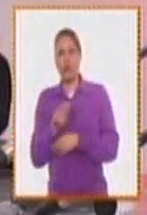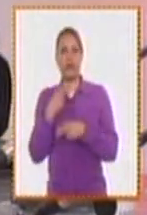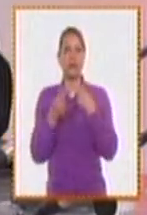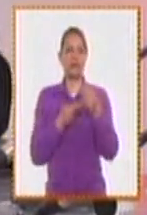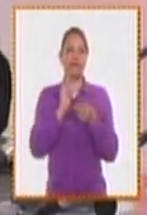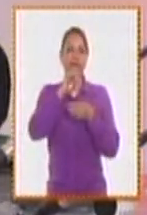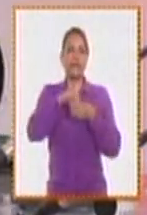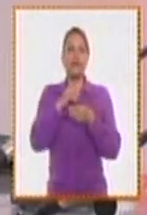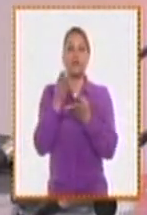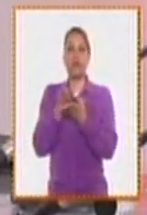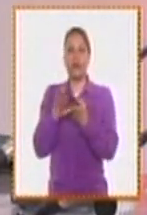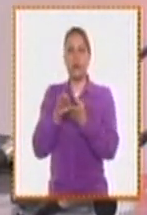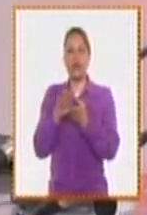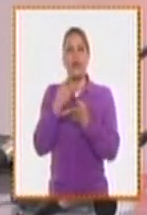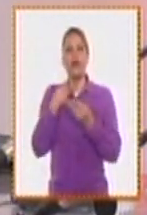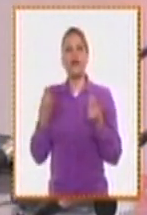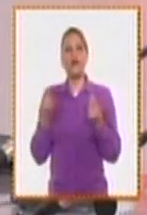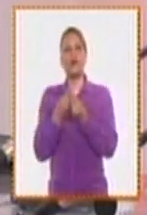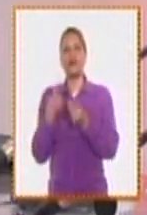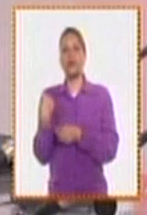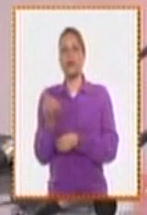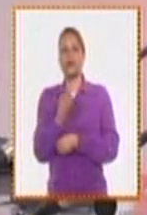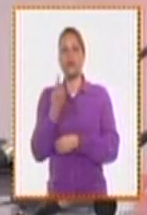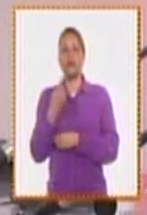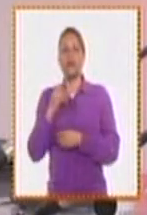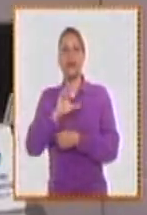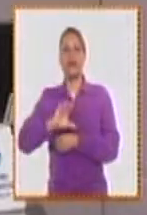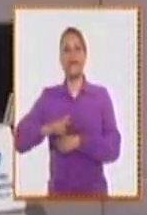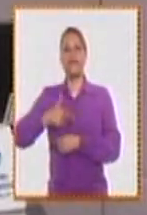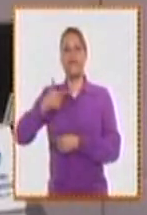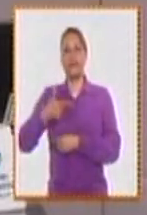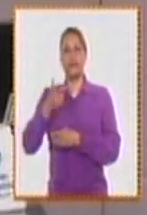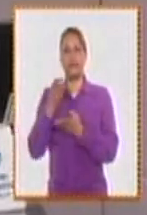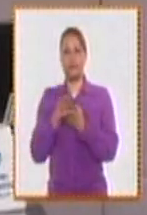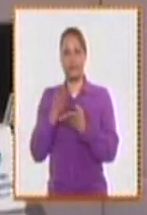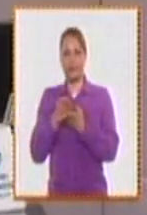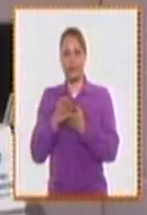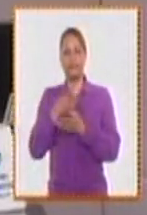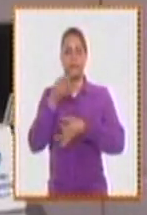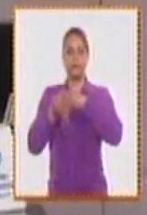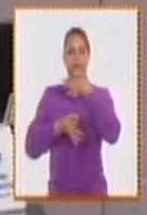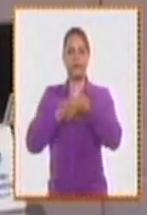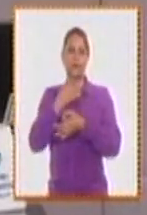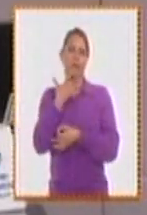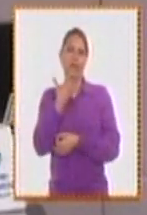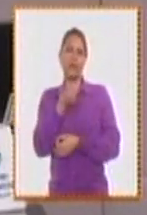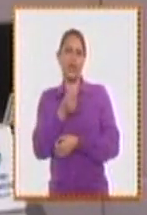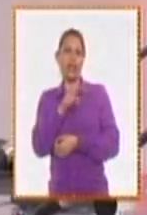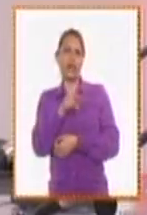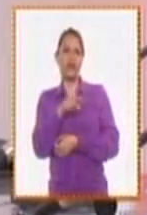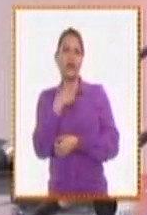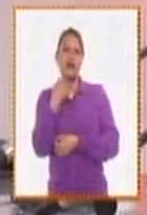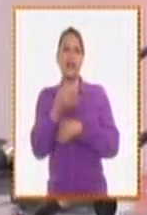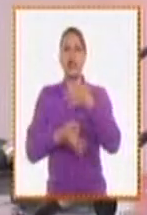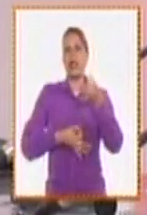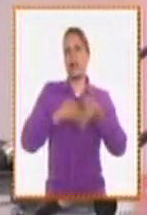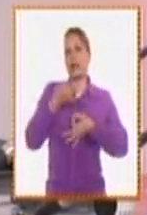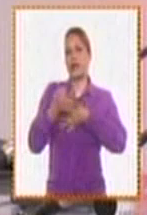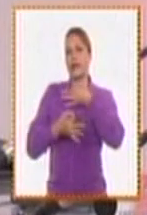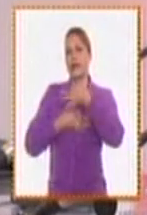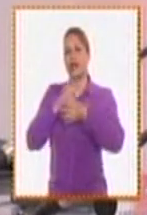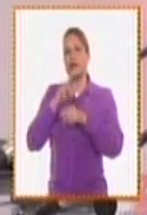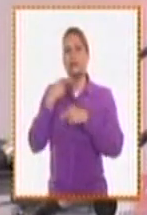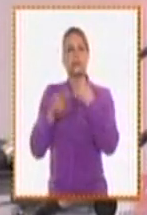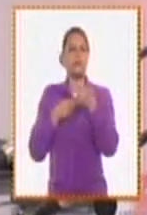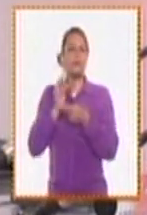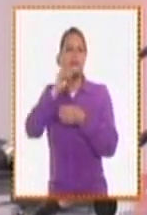y nuestros adolescentes. Está con nosotros el viceministro de Educación, el compañero Eugenio González Pérez, y me gustaría, doctor Eugenio, hablar precisamente de lo que se está